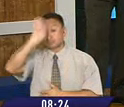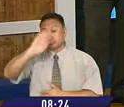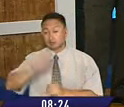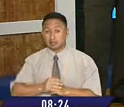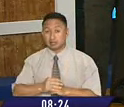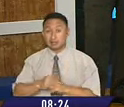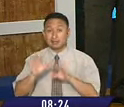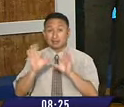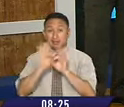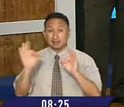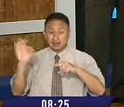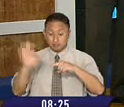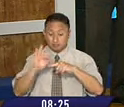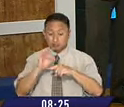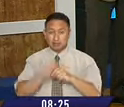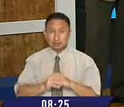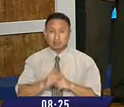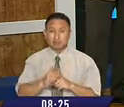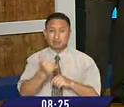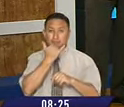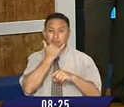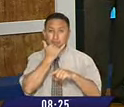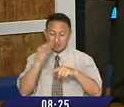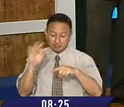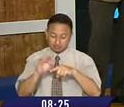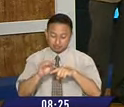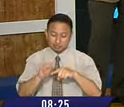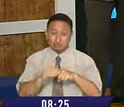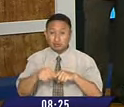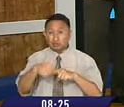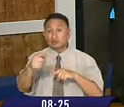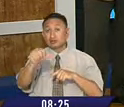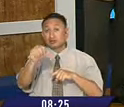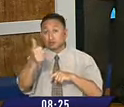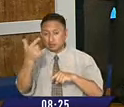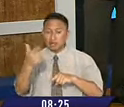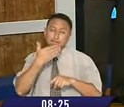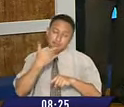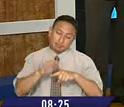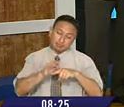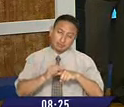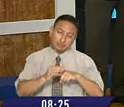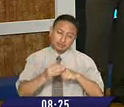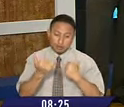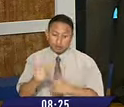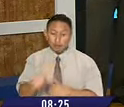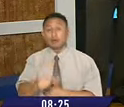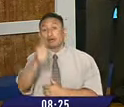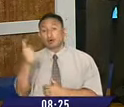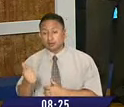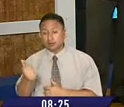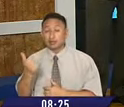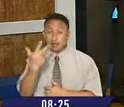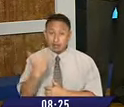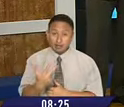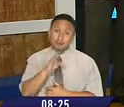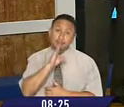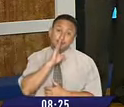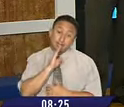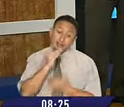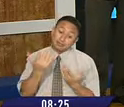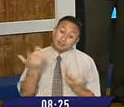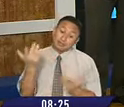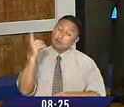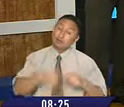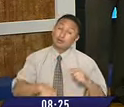necesaria, le hacen una operación mal hecha, va otra, le mejoran. Pero hay que hacer otra. A la tercera, no hay cómo.